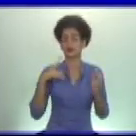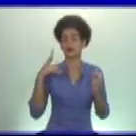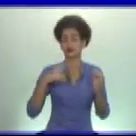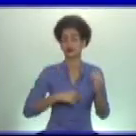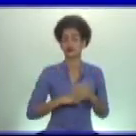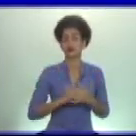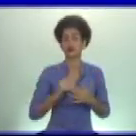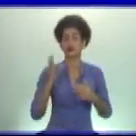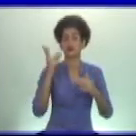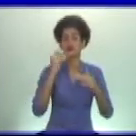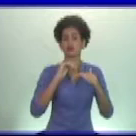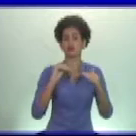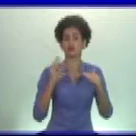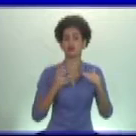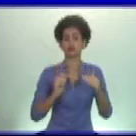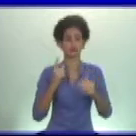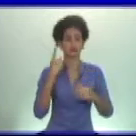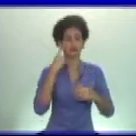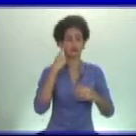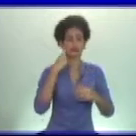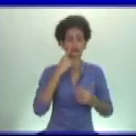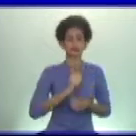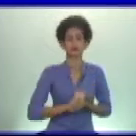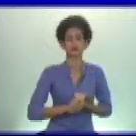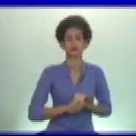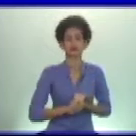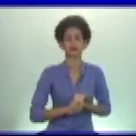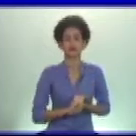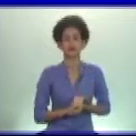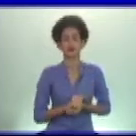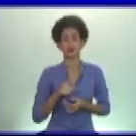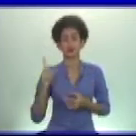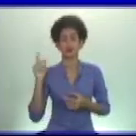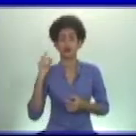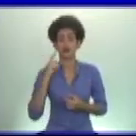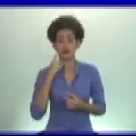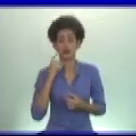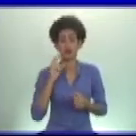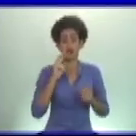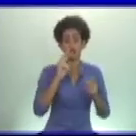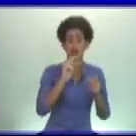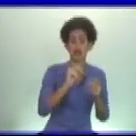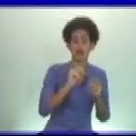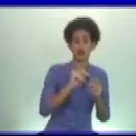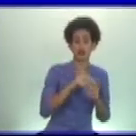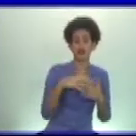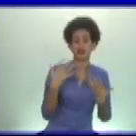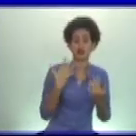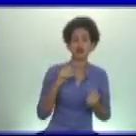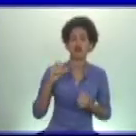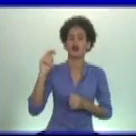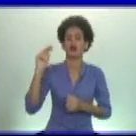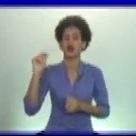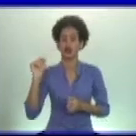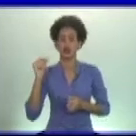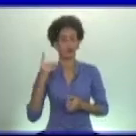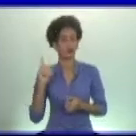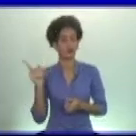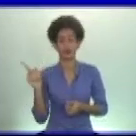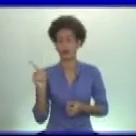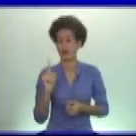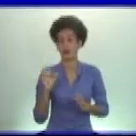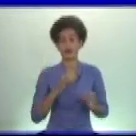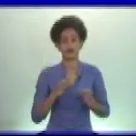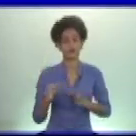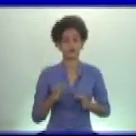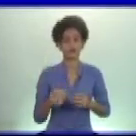imágenes. Por tanto, si la correspondencia está definida de n en n, pues no es una función. Para que